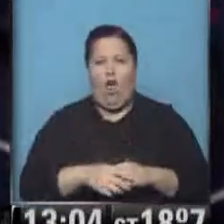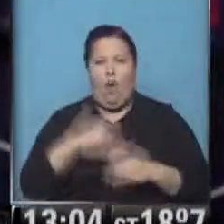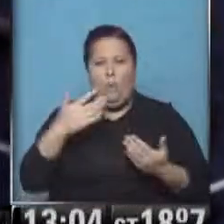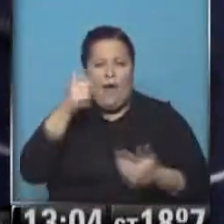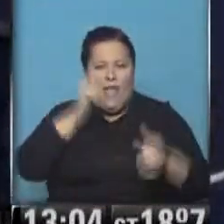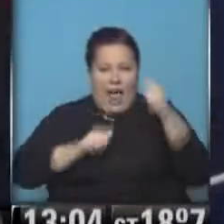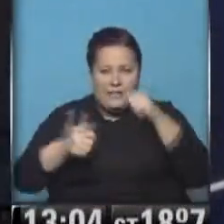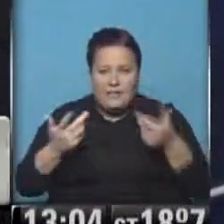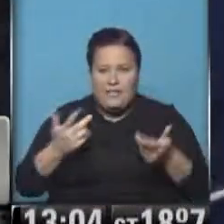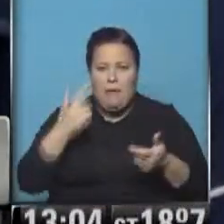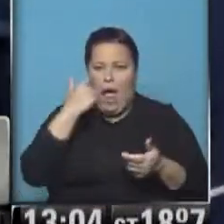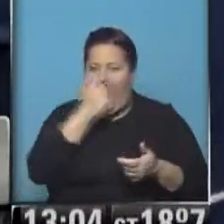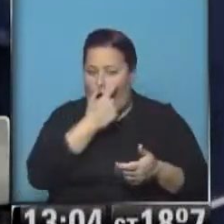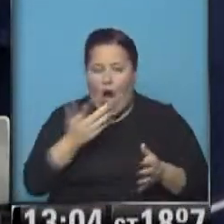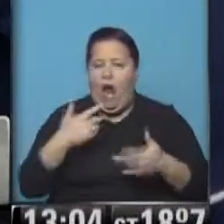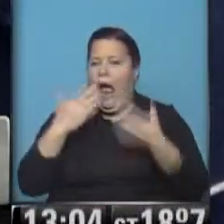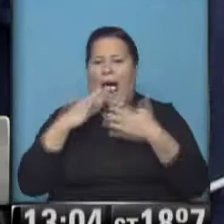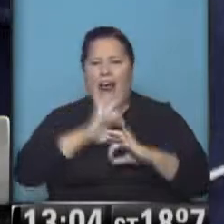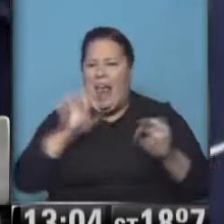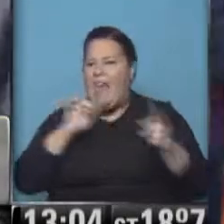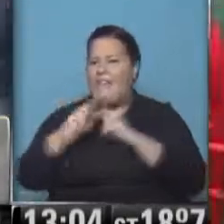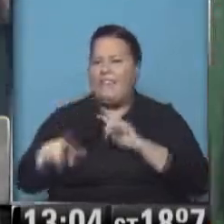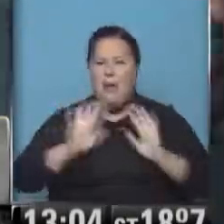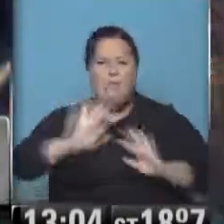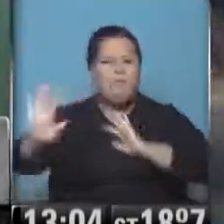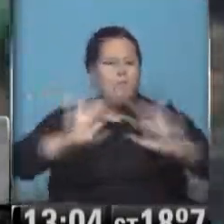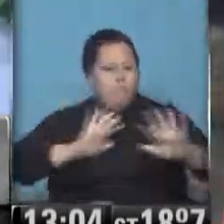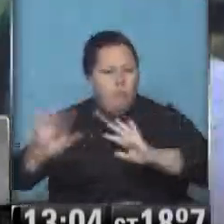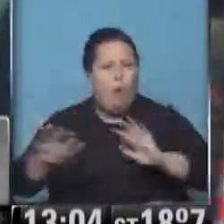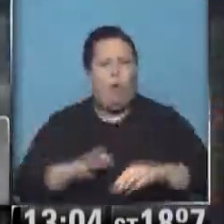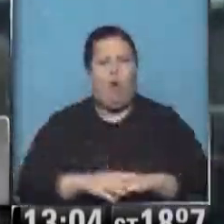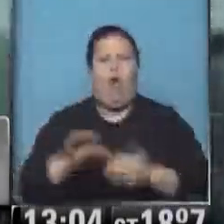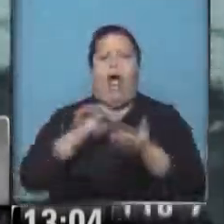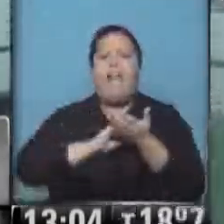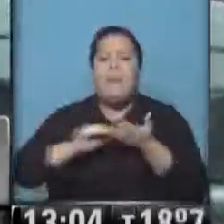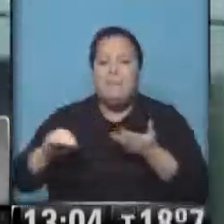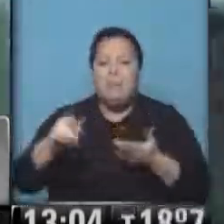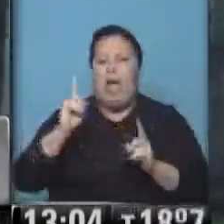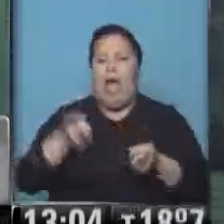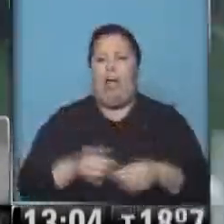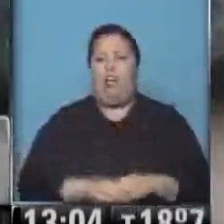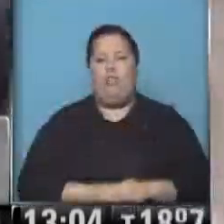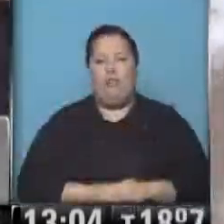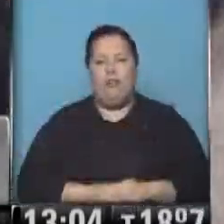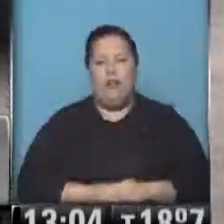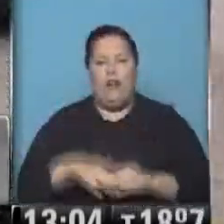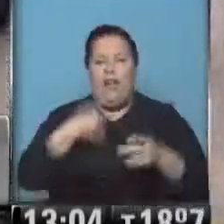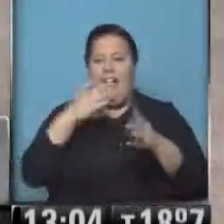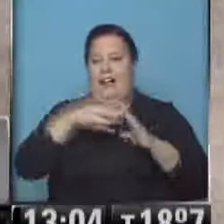lastimar la córnea, sin mediar palabra. Han empujado al diputado Nicolás del Caño, detrás del